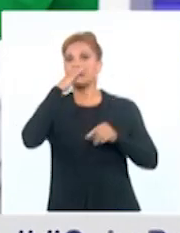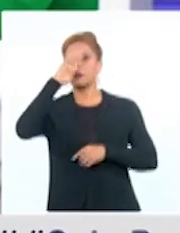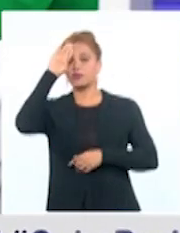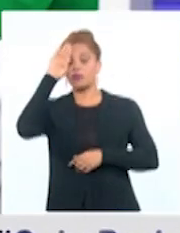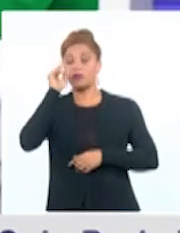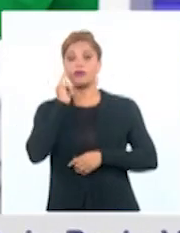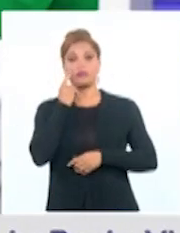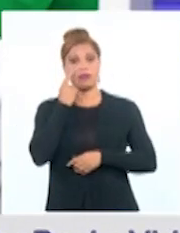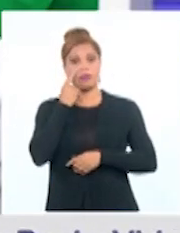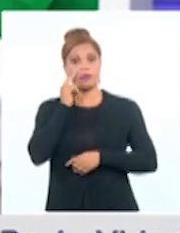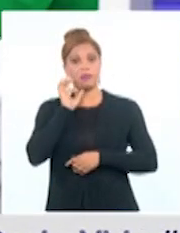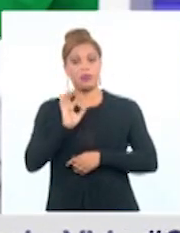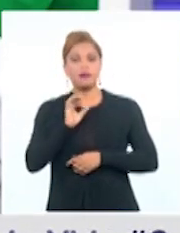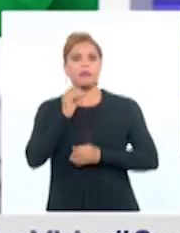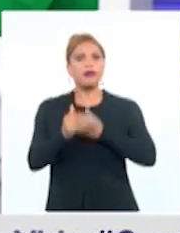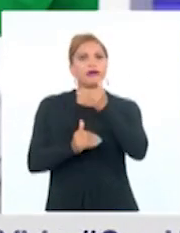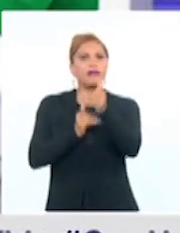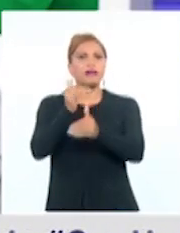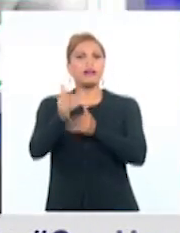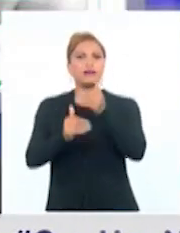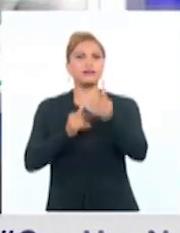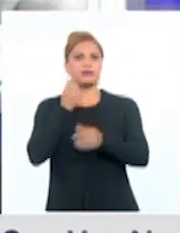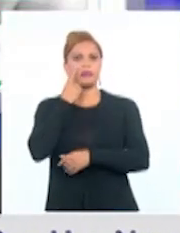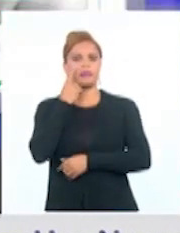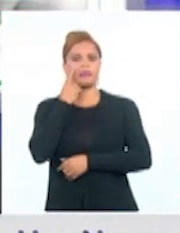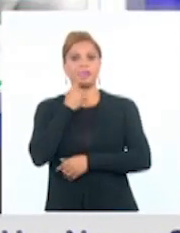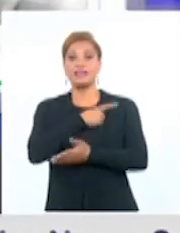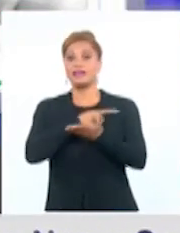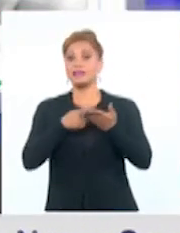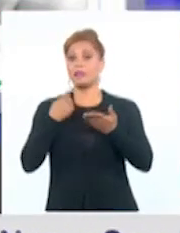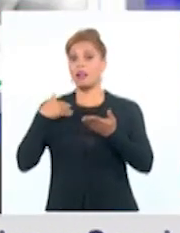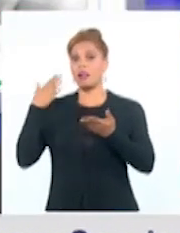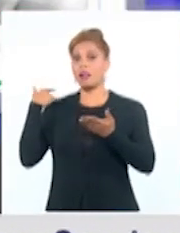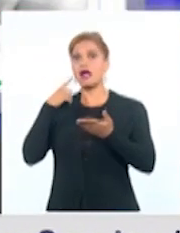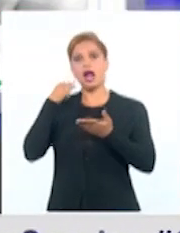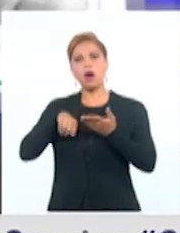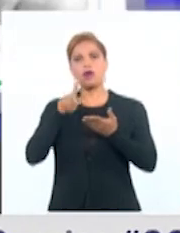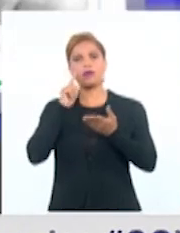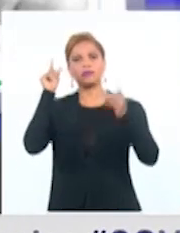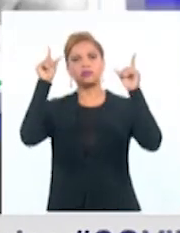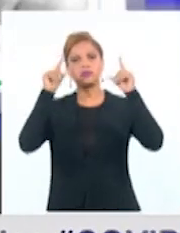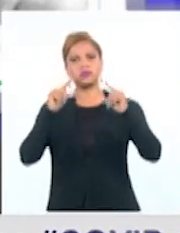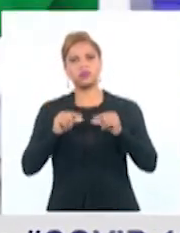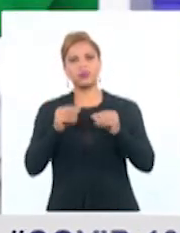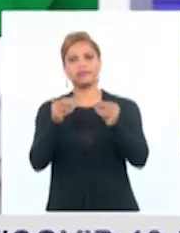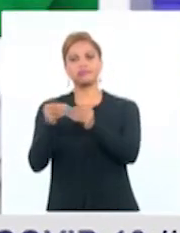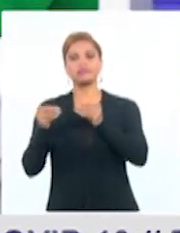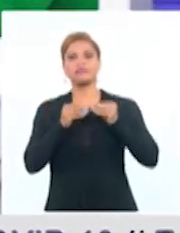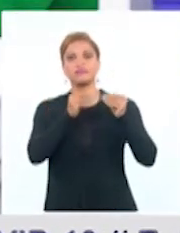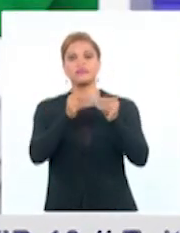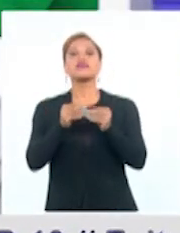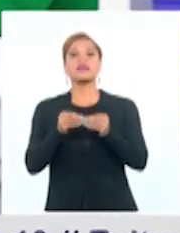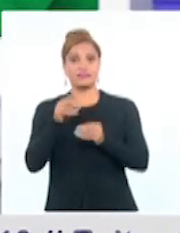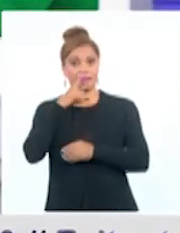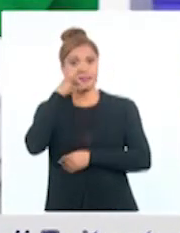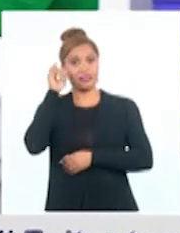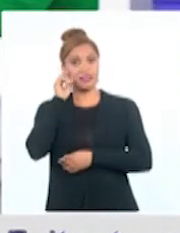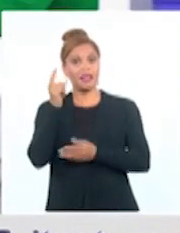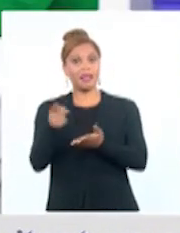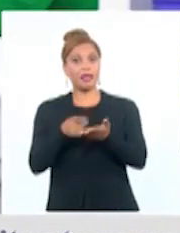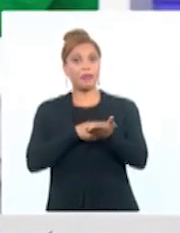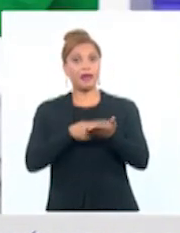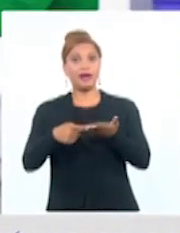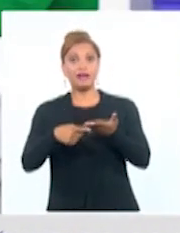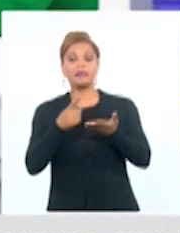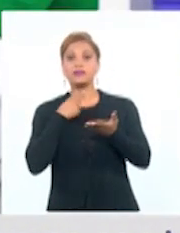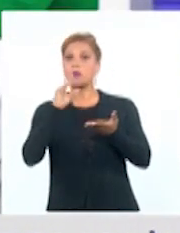vamos a ver más adelante. En la última semana ha ido bajando bastante el nivel de contagio. La semana ha ido bajando, esta